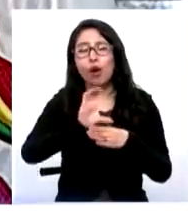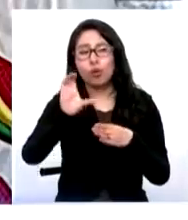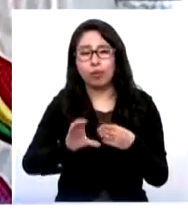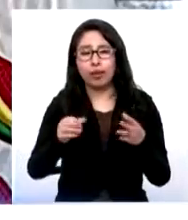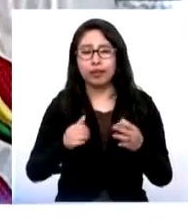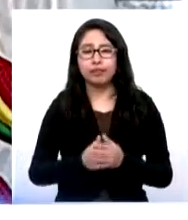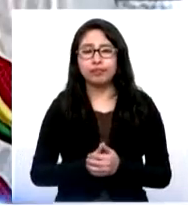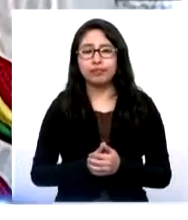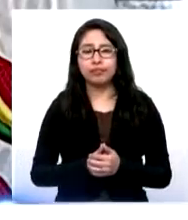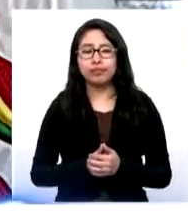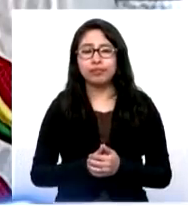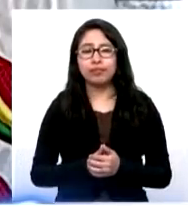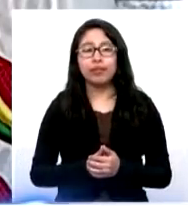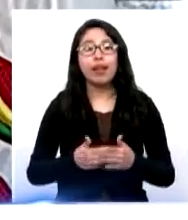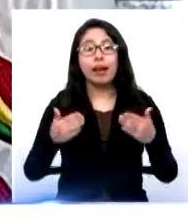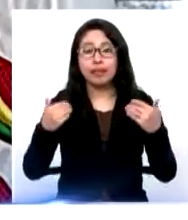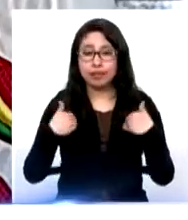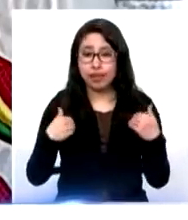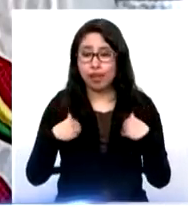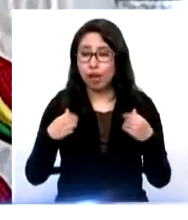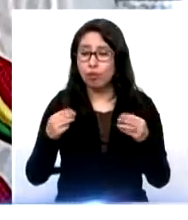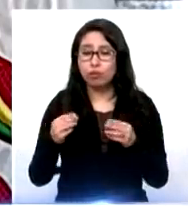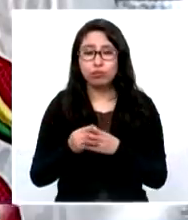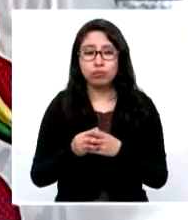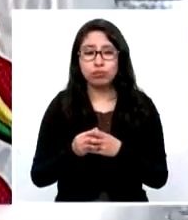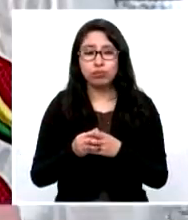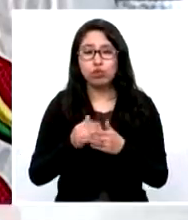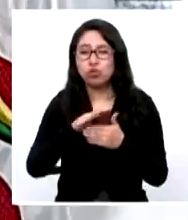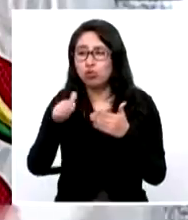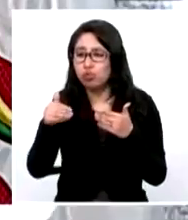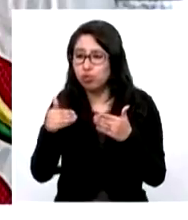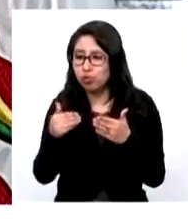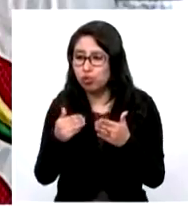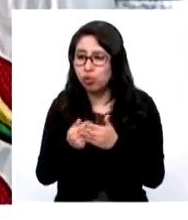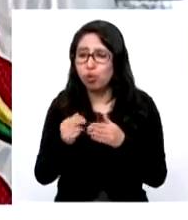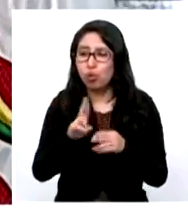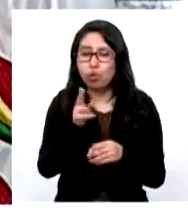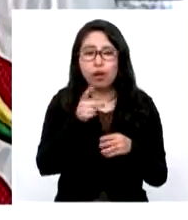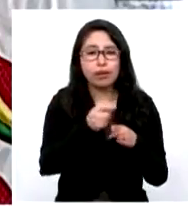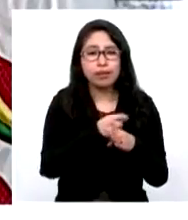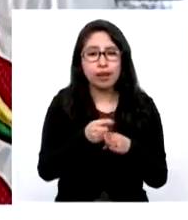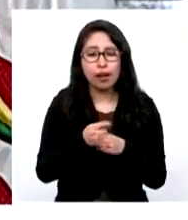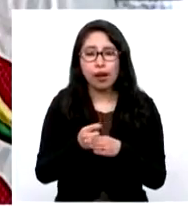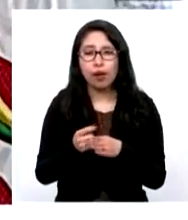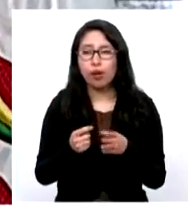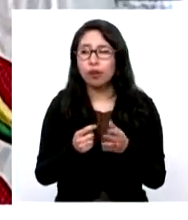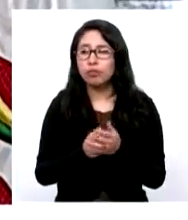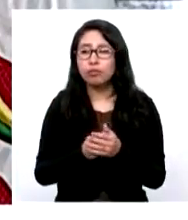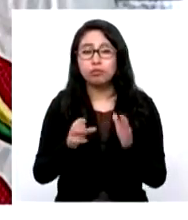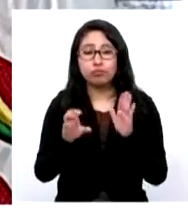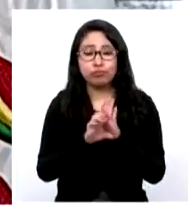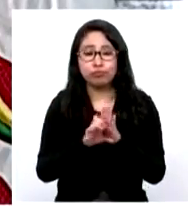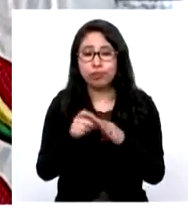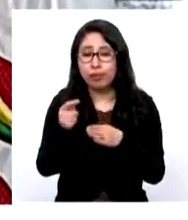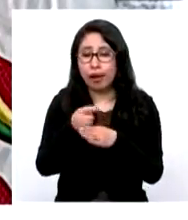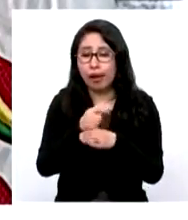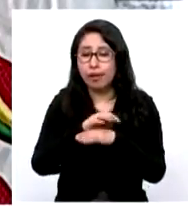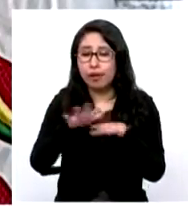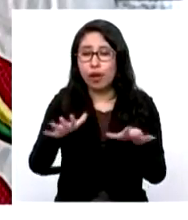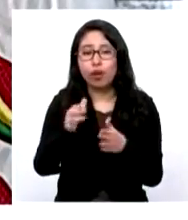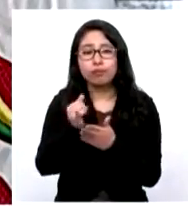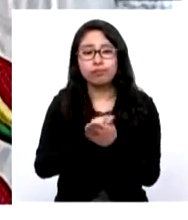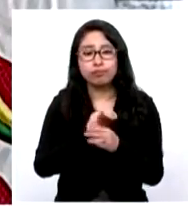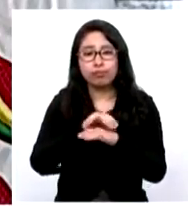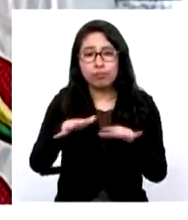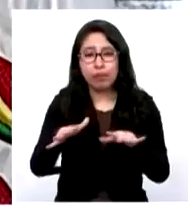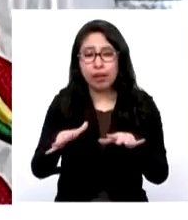Afortunadamente, contamos con medios técnicos y tecnológicos que permiten la participación a través de la modalidad virtual y